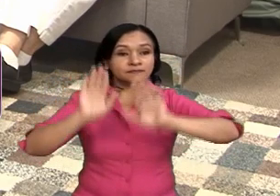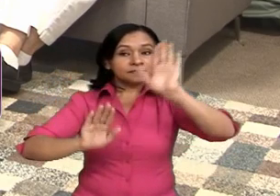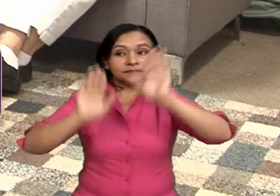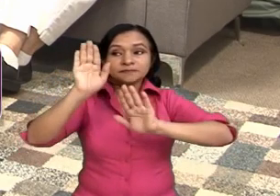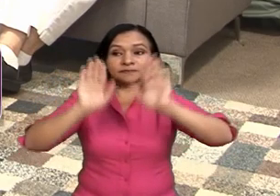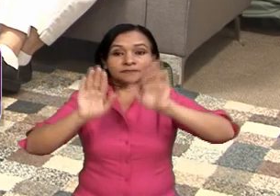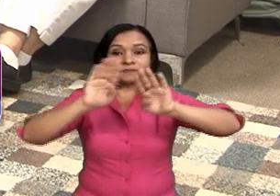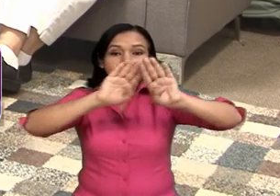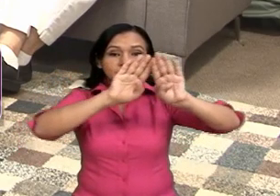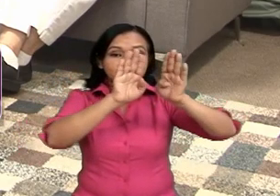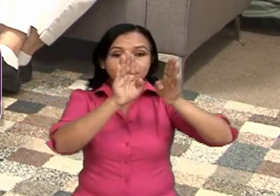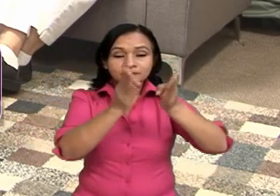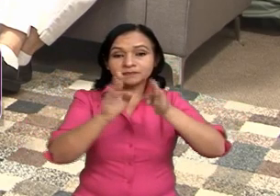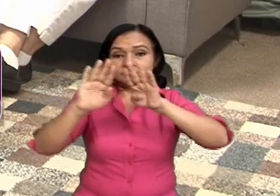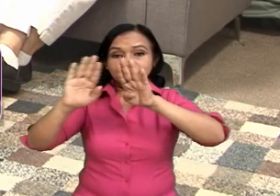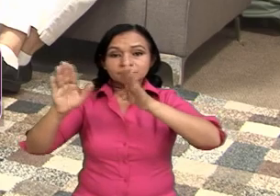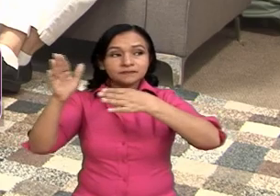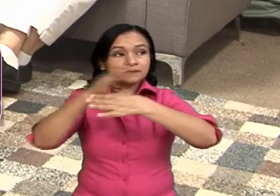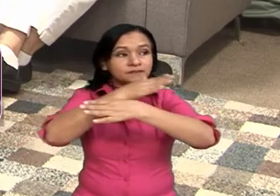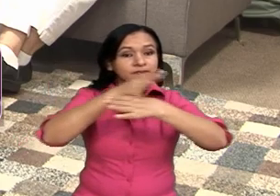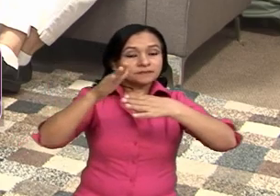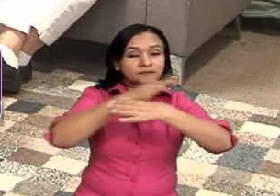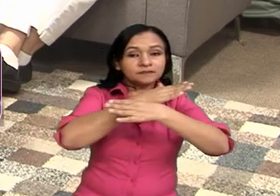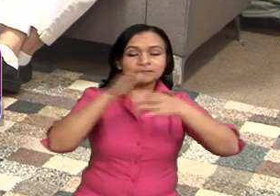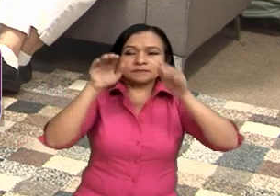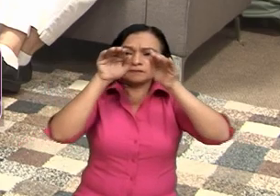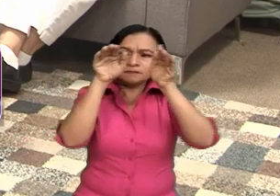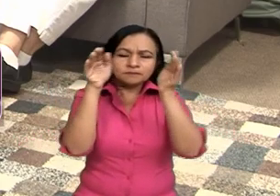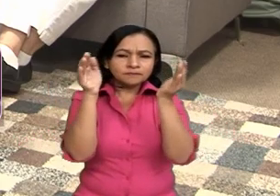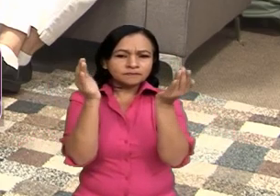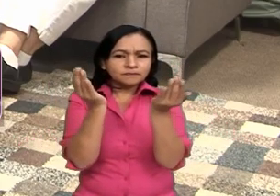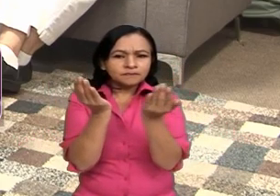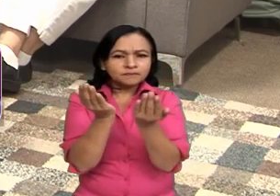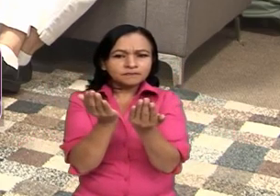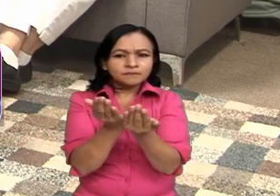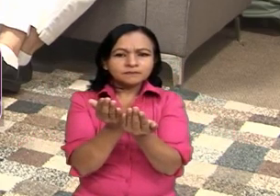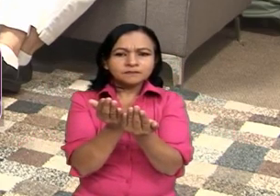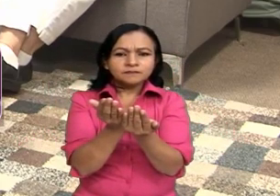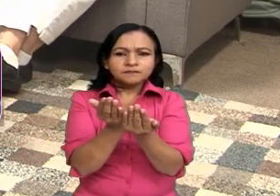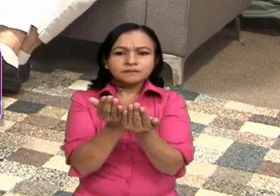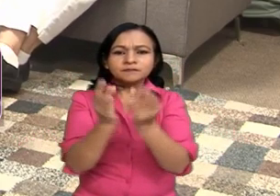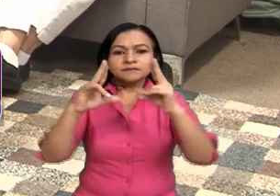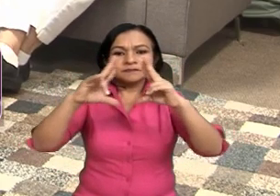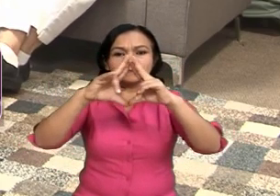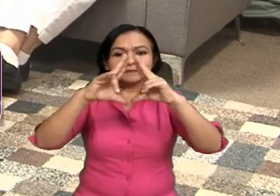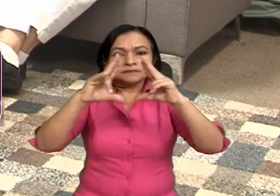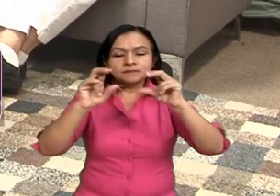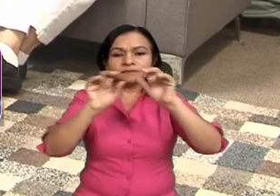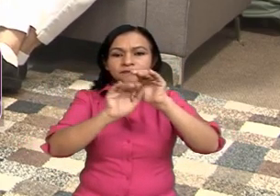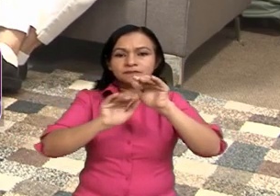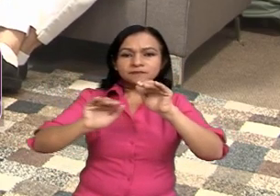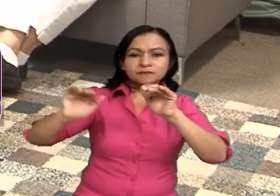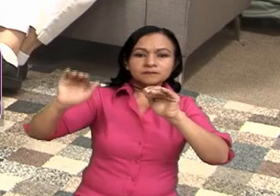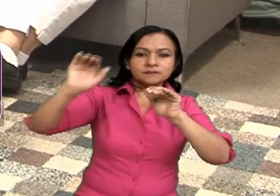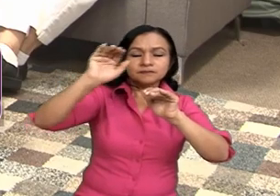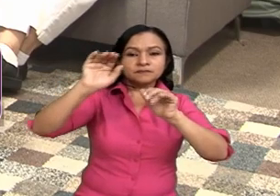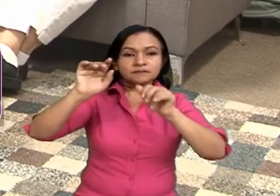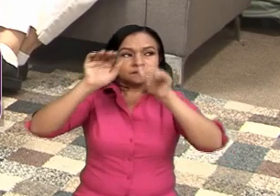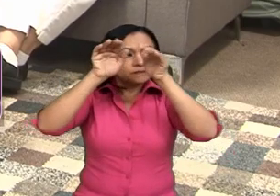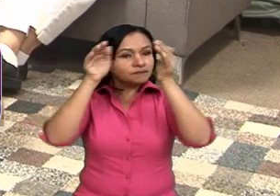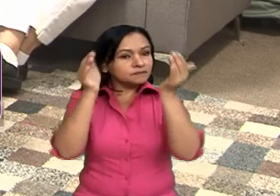todos los campos. Y hoy vemos como el mundo, o sea, Nicaragua está sobre los países de primer